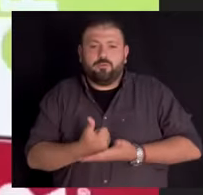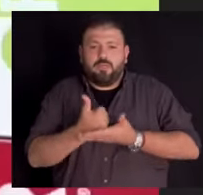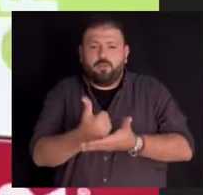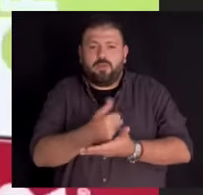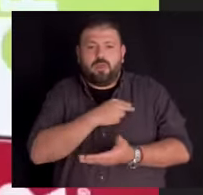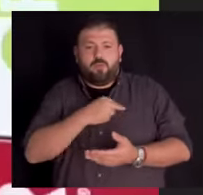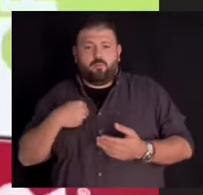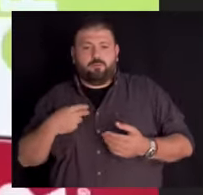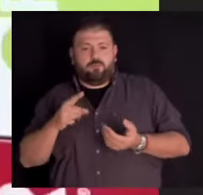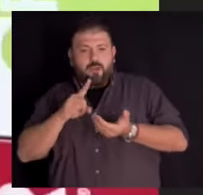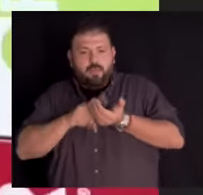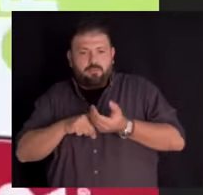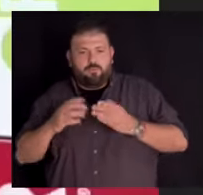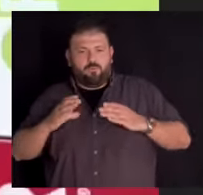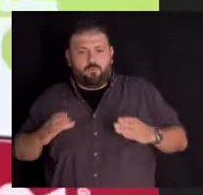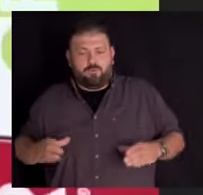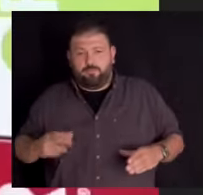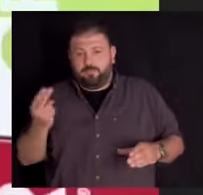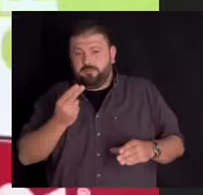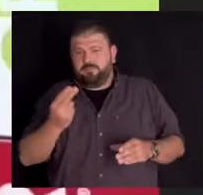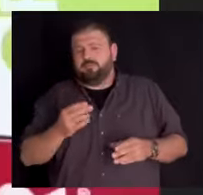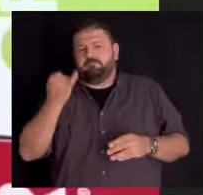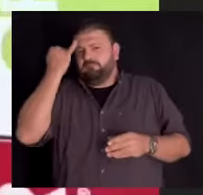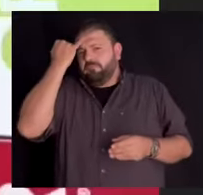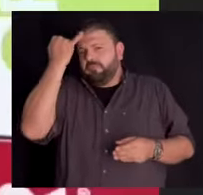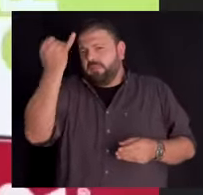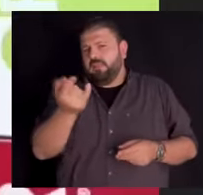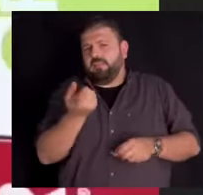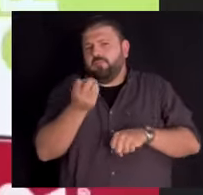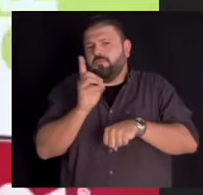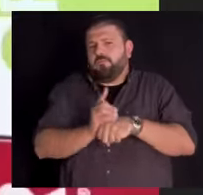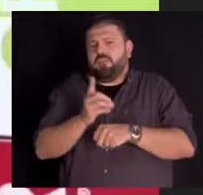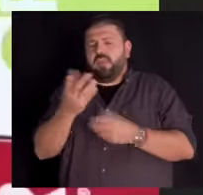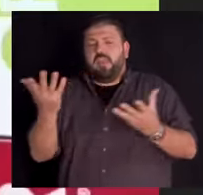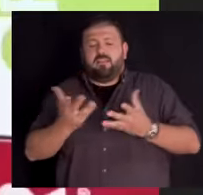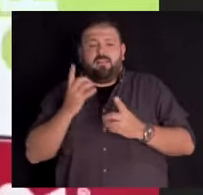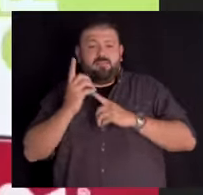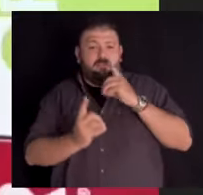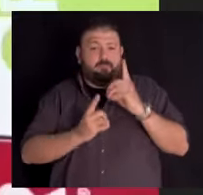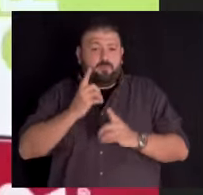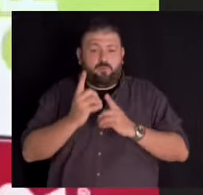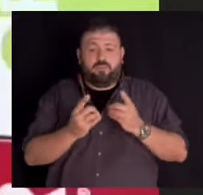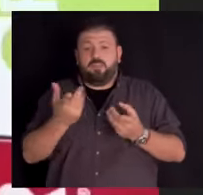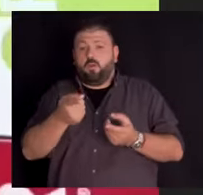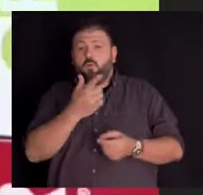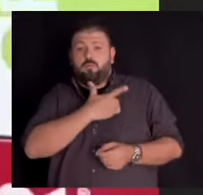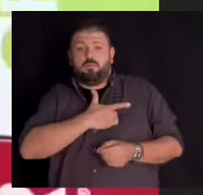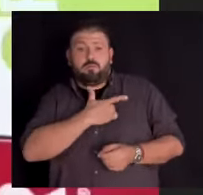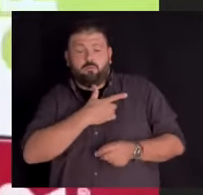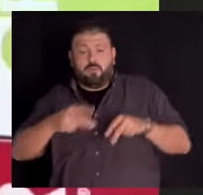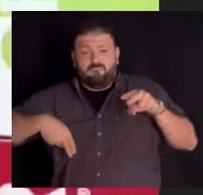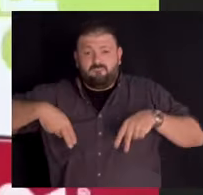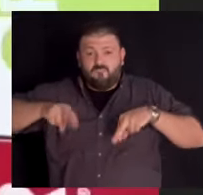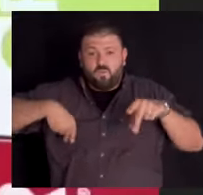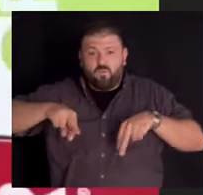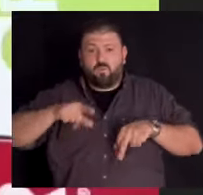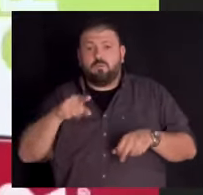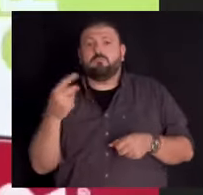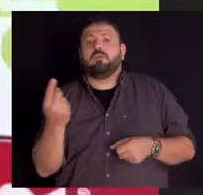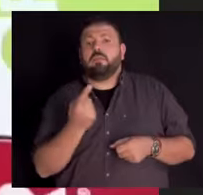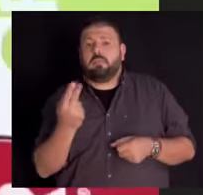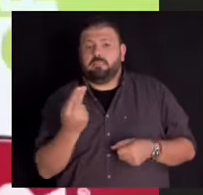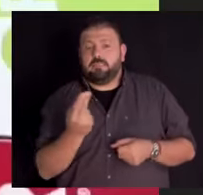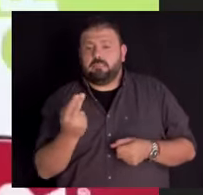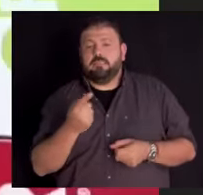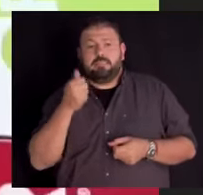lo que necesitamos. Imagínate que vas a hacer deporte, vas a ser futbolista, practicas algún deporte de alto rendimiento, ¿qué requieres? Bueno, pues